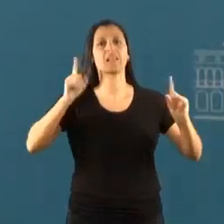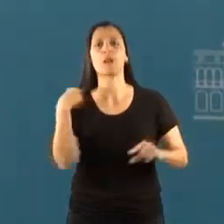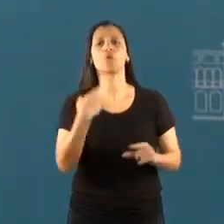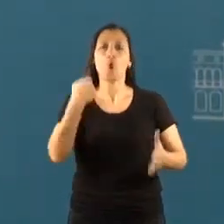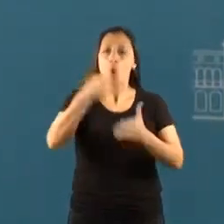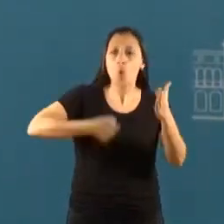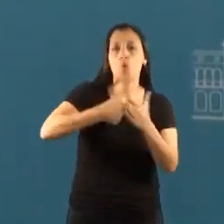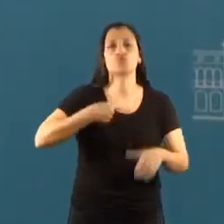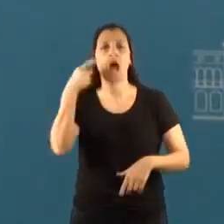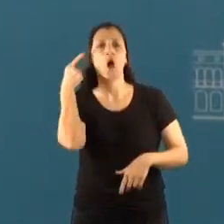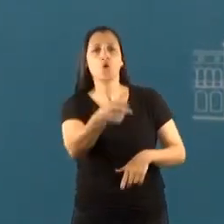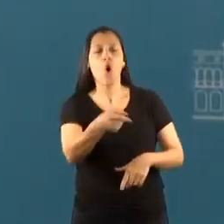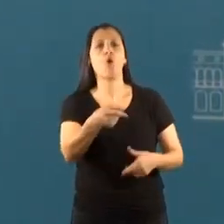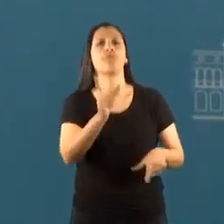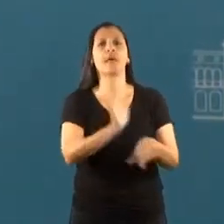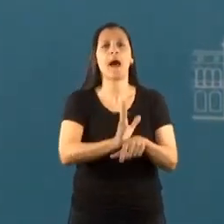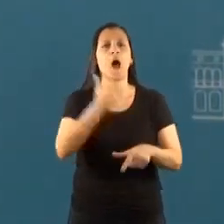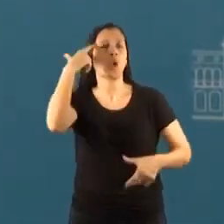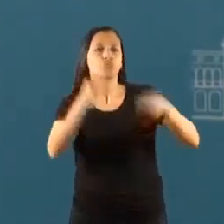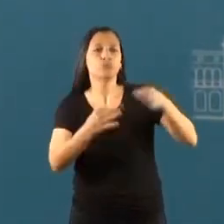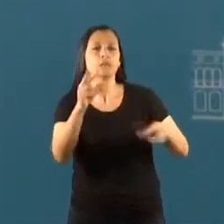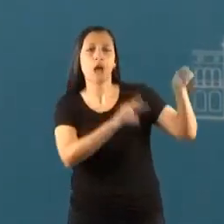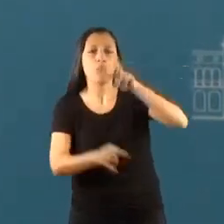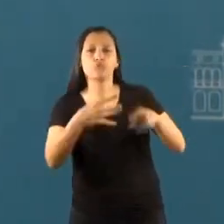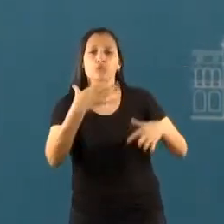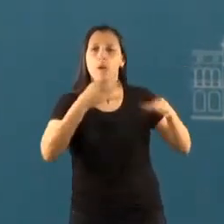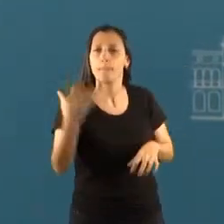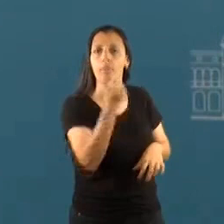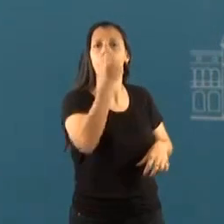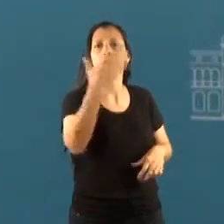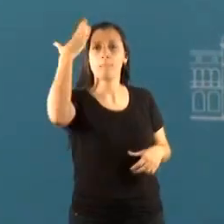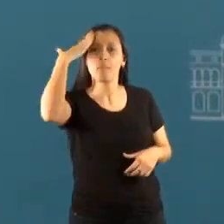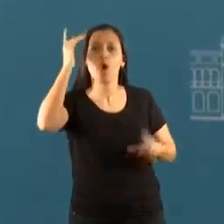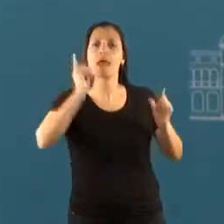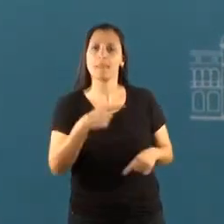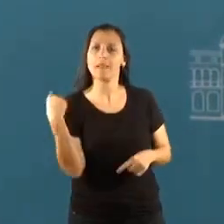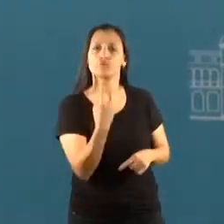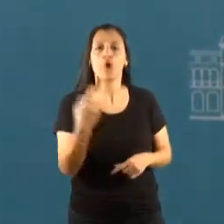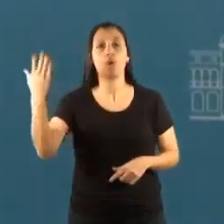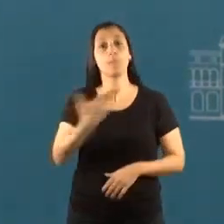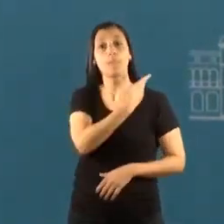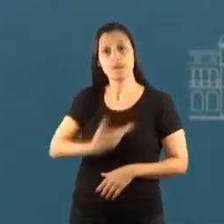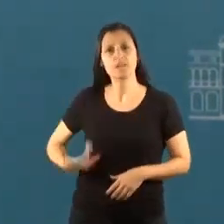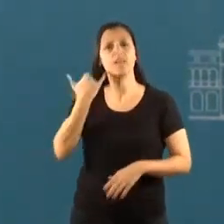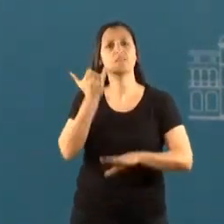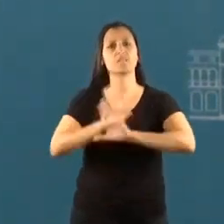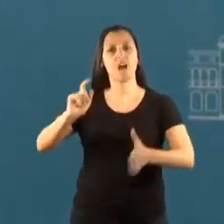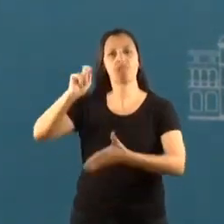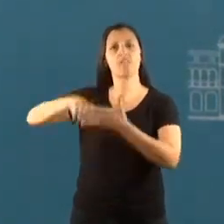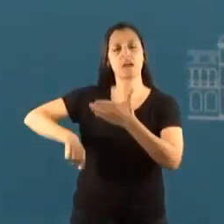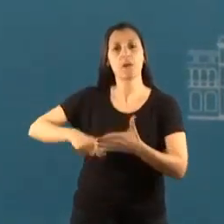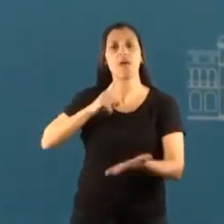país contra el negacionismo, por la justicia, por la verdad y por la memoria. El presidente ha firmado el